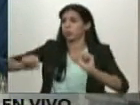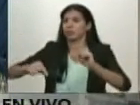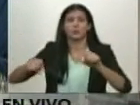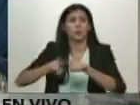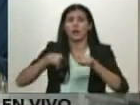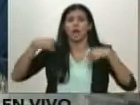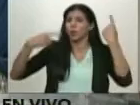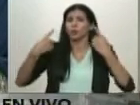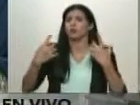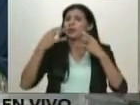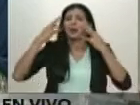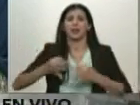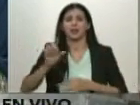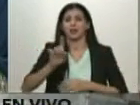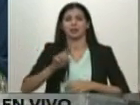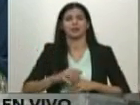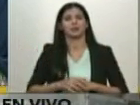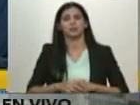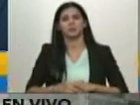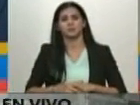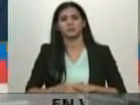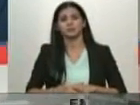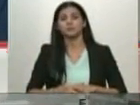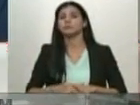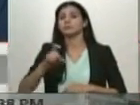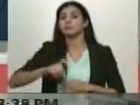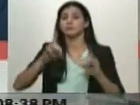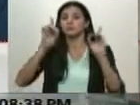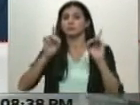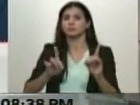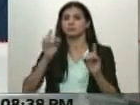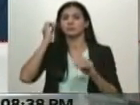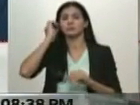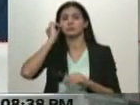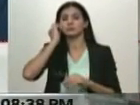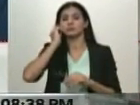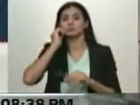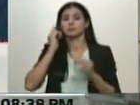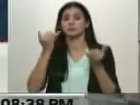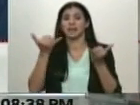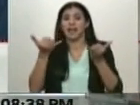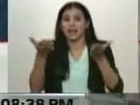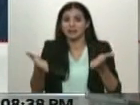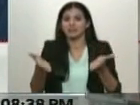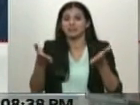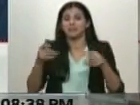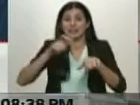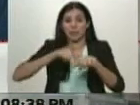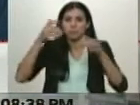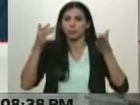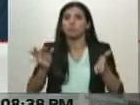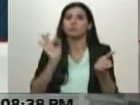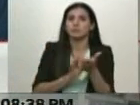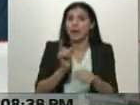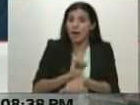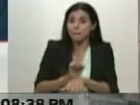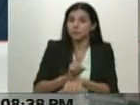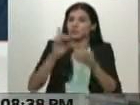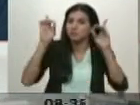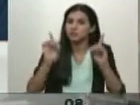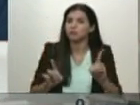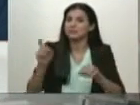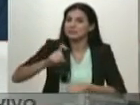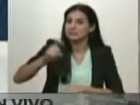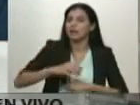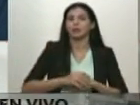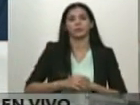locura. Y amerita decisiones a tiempo, claras, disciplinadas